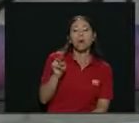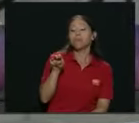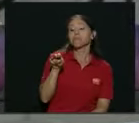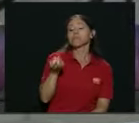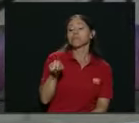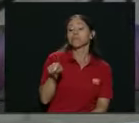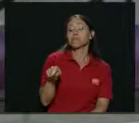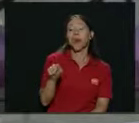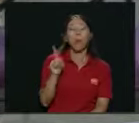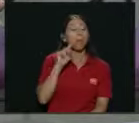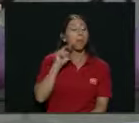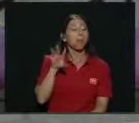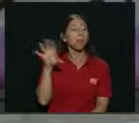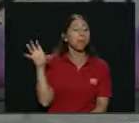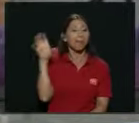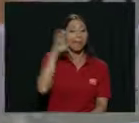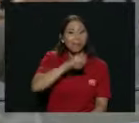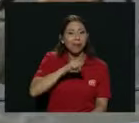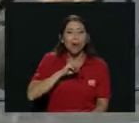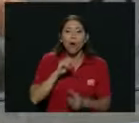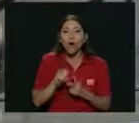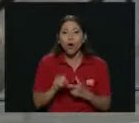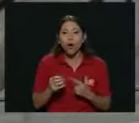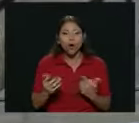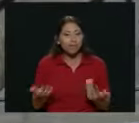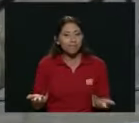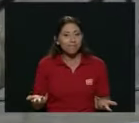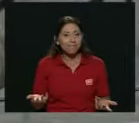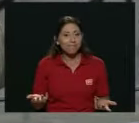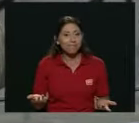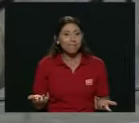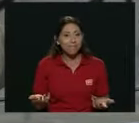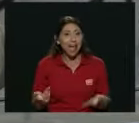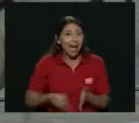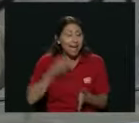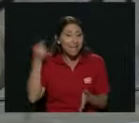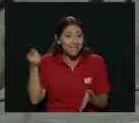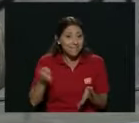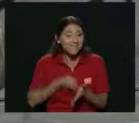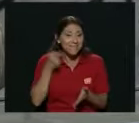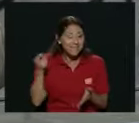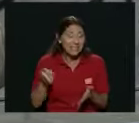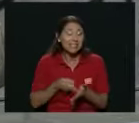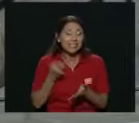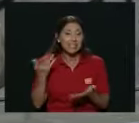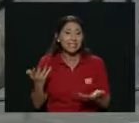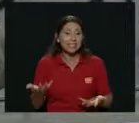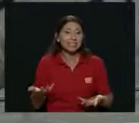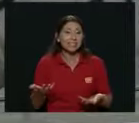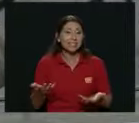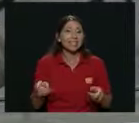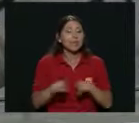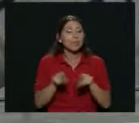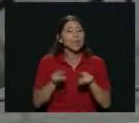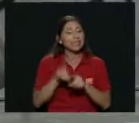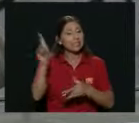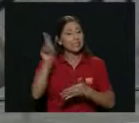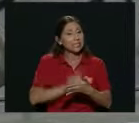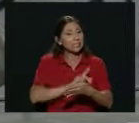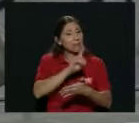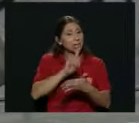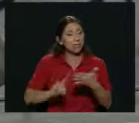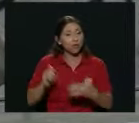o invisibilización en el mejor de los casos y ciertos grados de, en algunos casos bastante altos